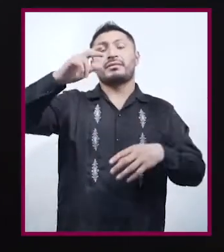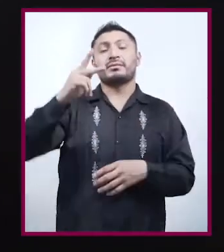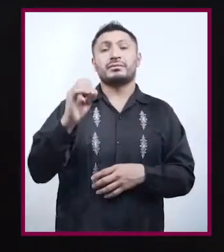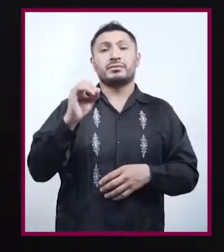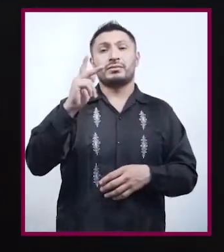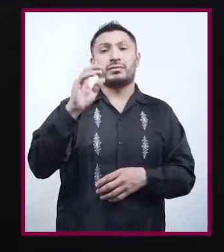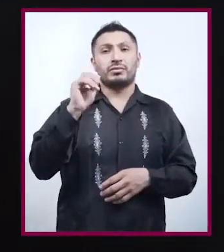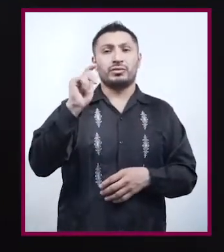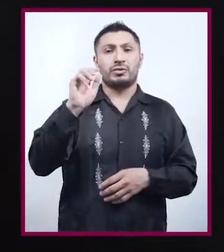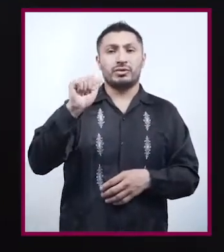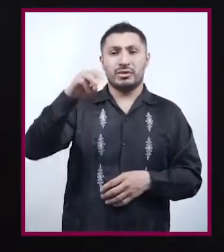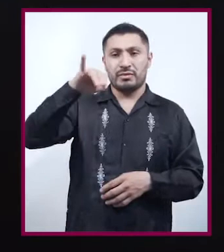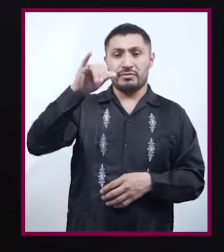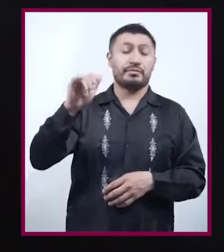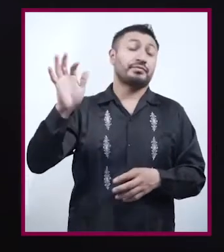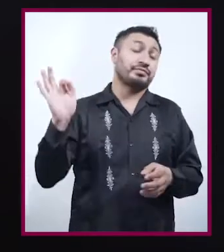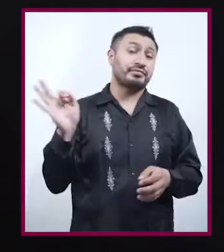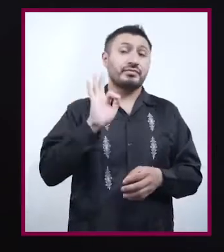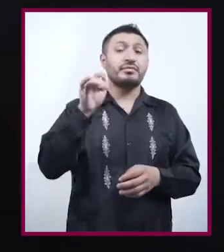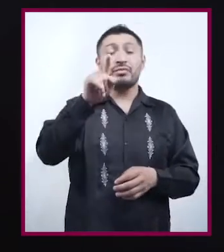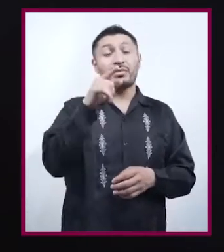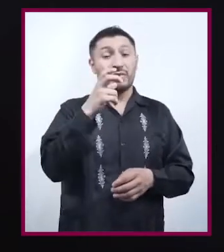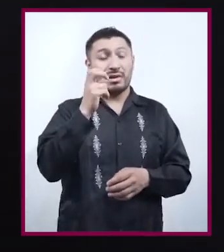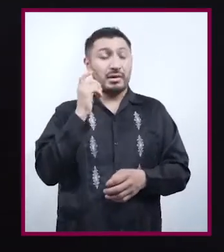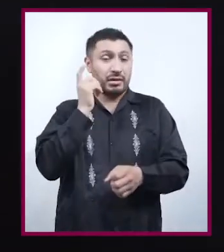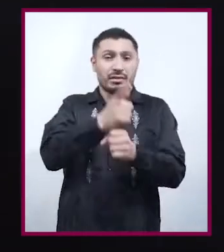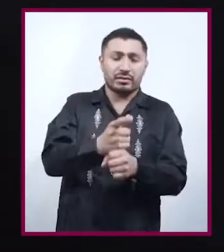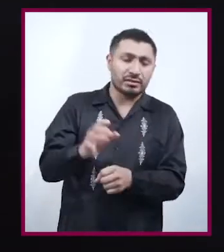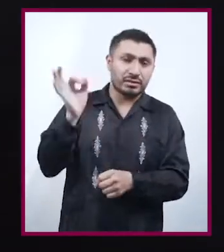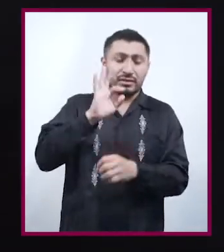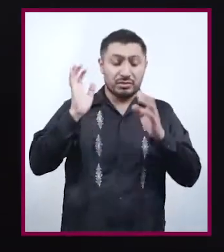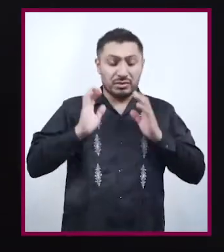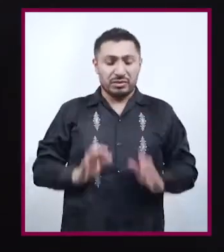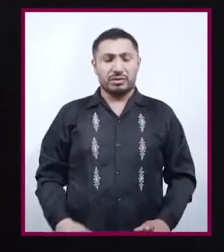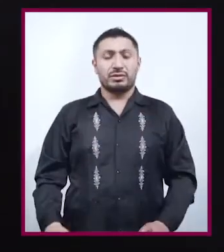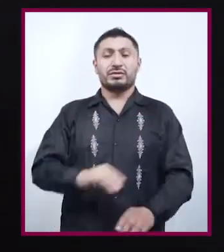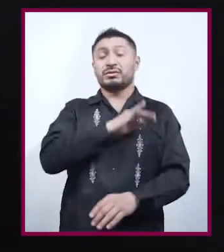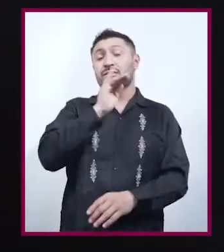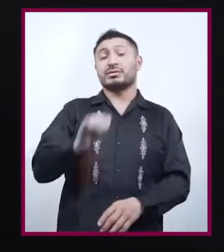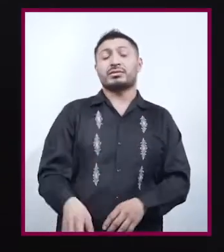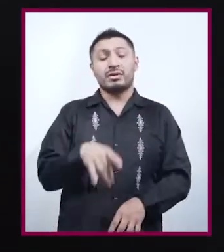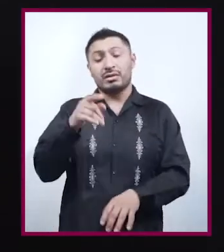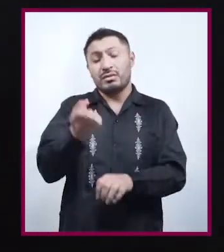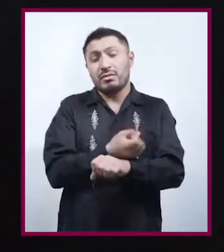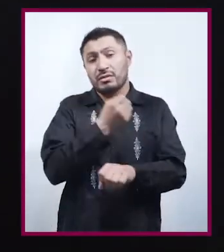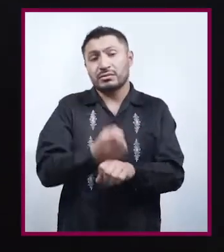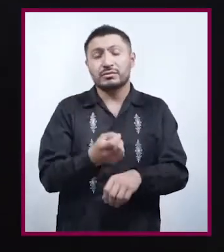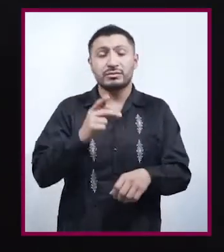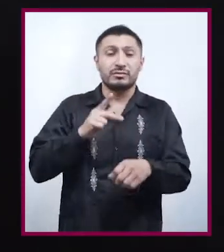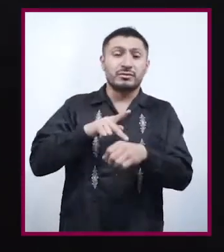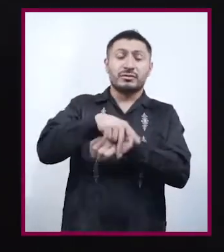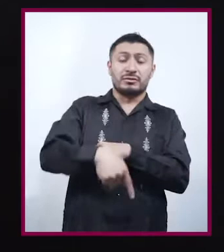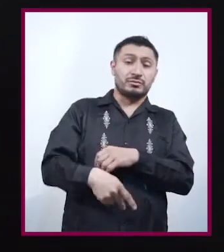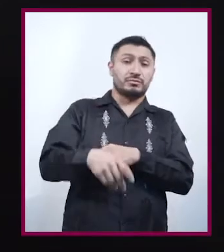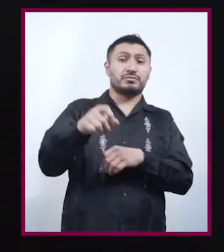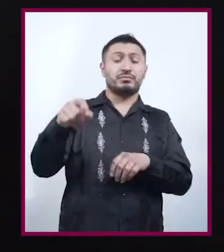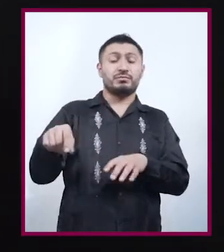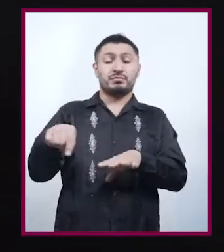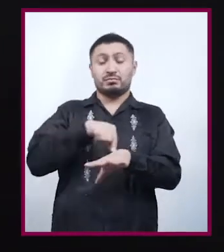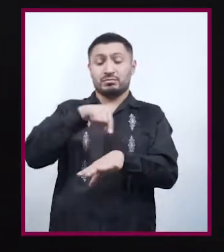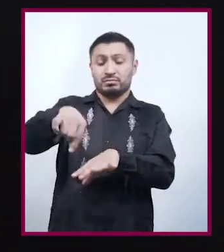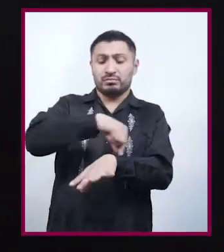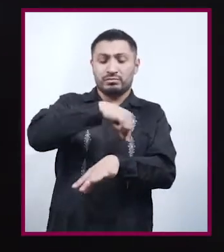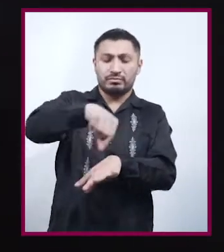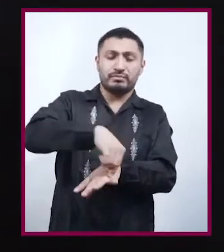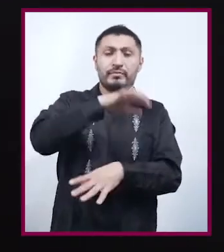tumba mesopotámica. En ese caso tendrías que fijarte si el difunto trae sandalias de cuero crudo con tiras